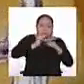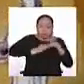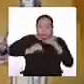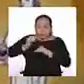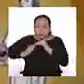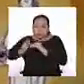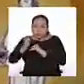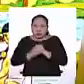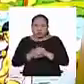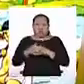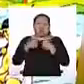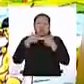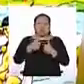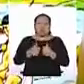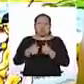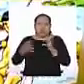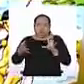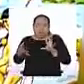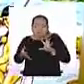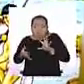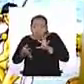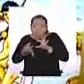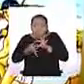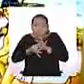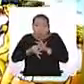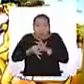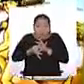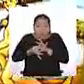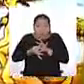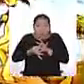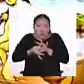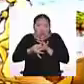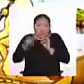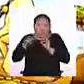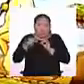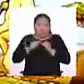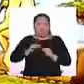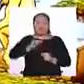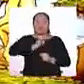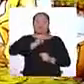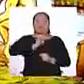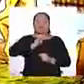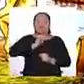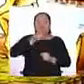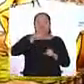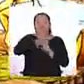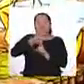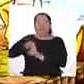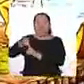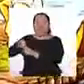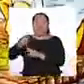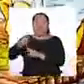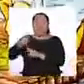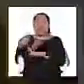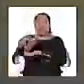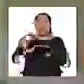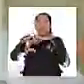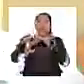para darle una cohesión, un tema de identidad a los pueblos, pero también